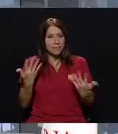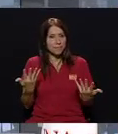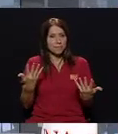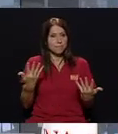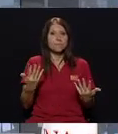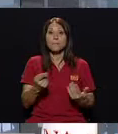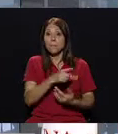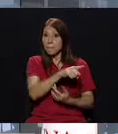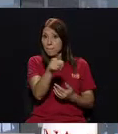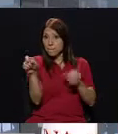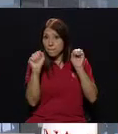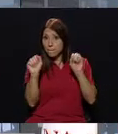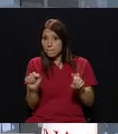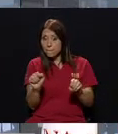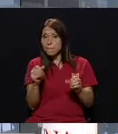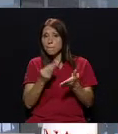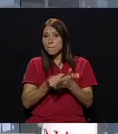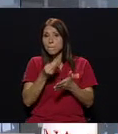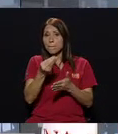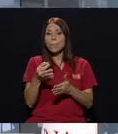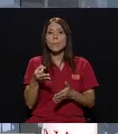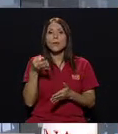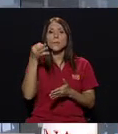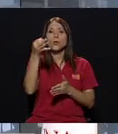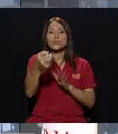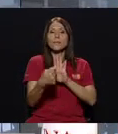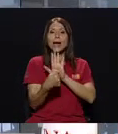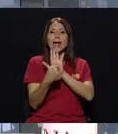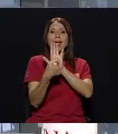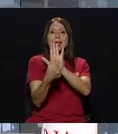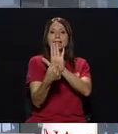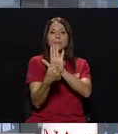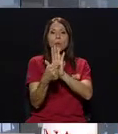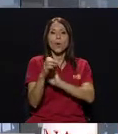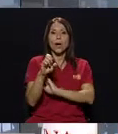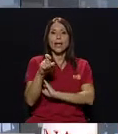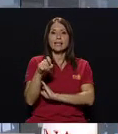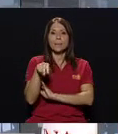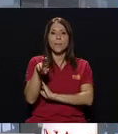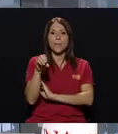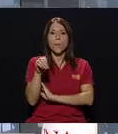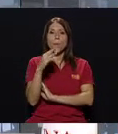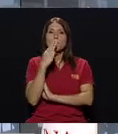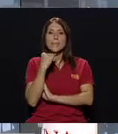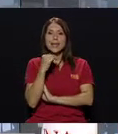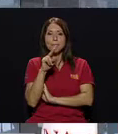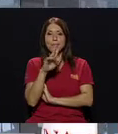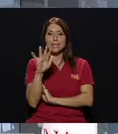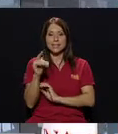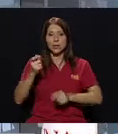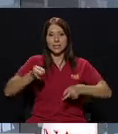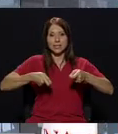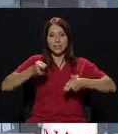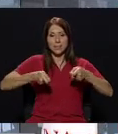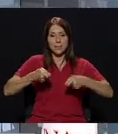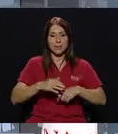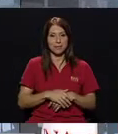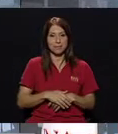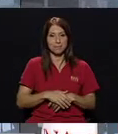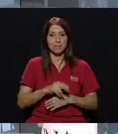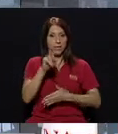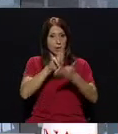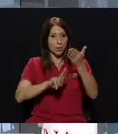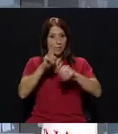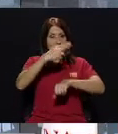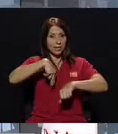que van a estar a disposición de la gente en la próxima Expo Miel que tendrá lugar el 25 de septiembre. Al respecto,